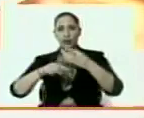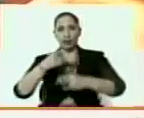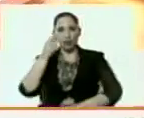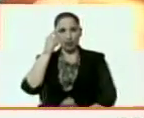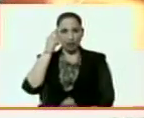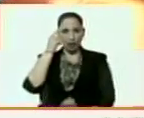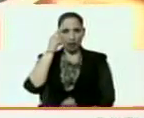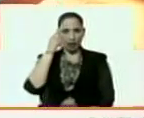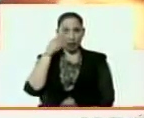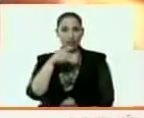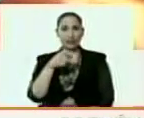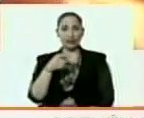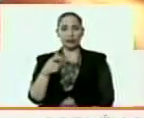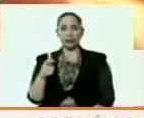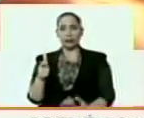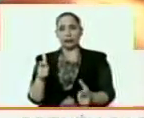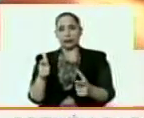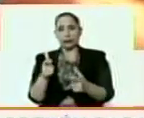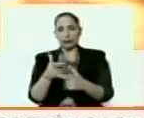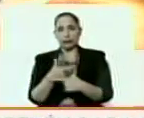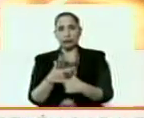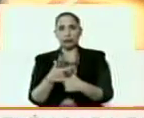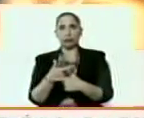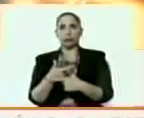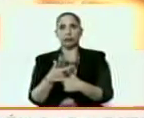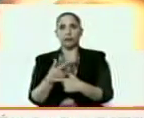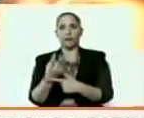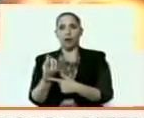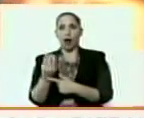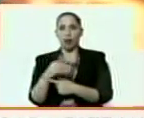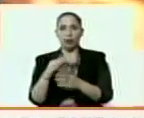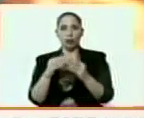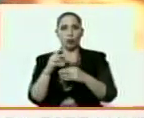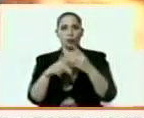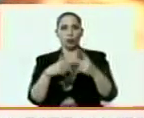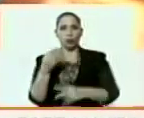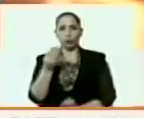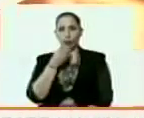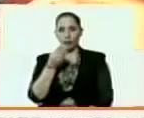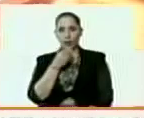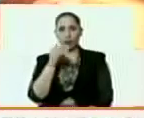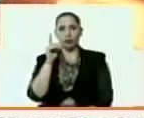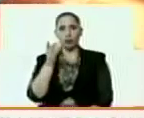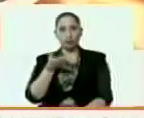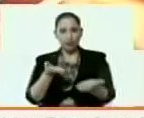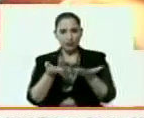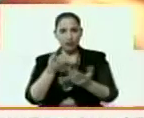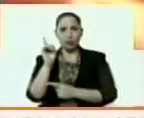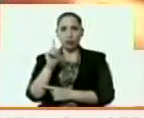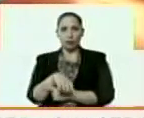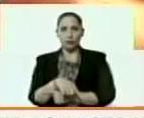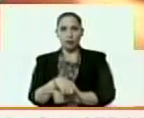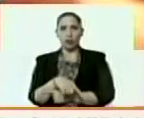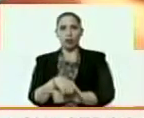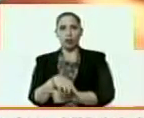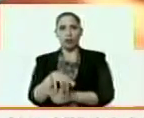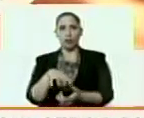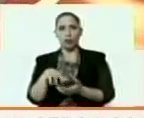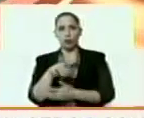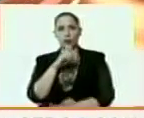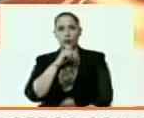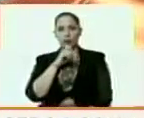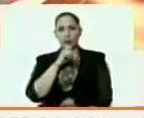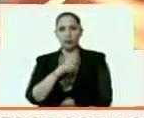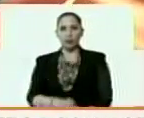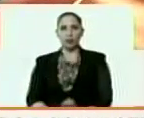hace encarecer prácticamente todos los productos de la canasta básica. Los servicios también están en una situación muy complicada.